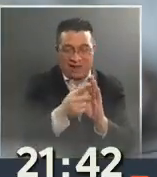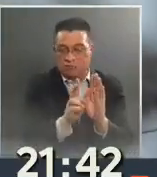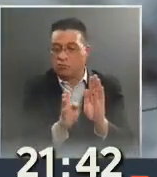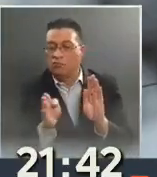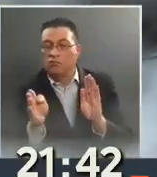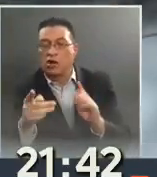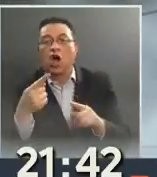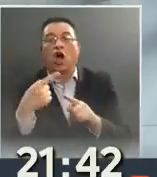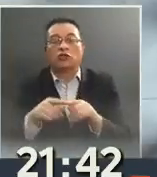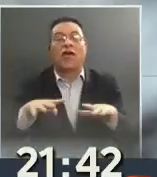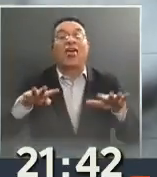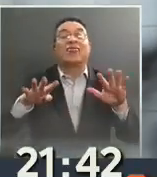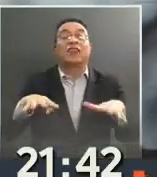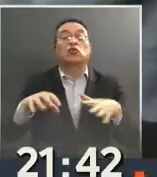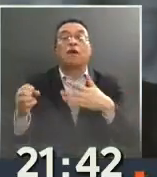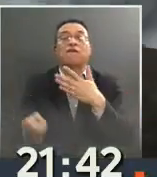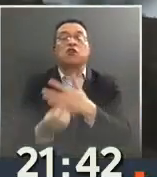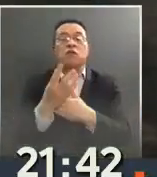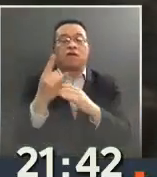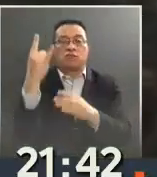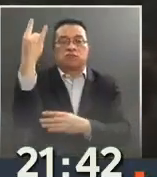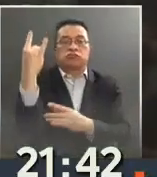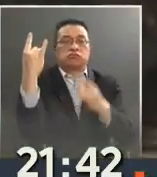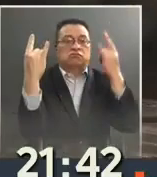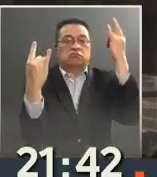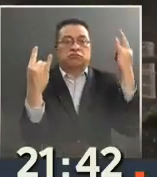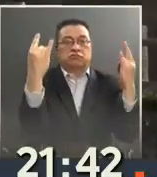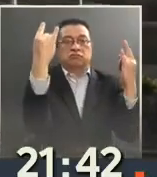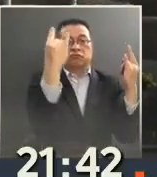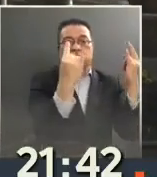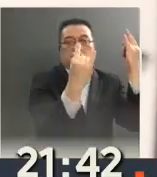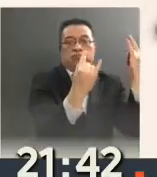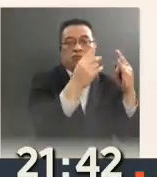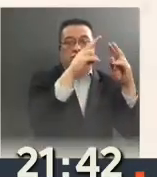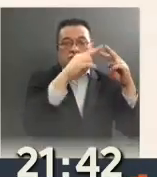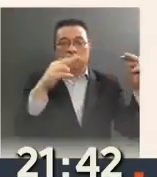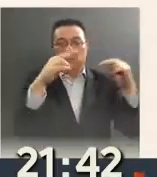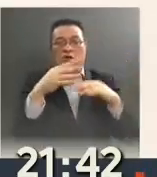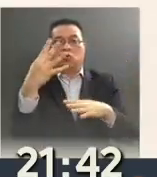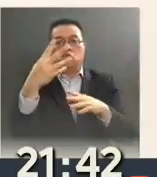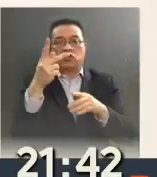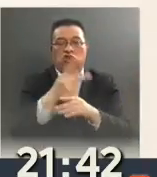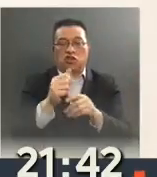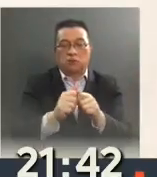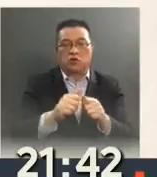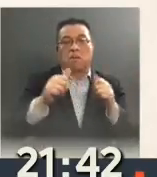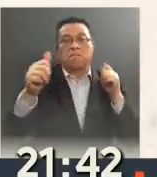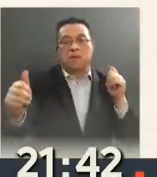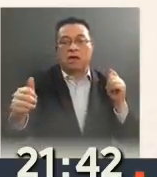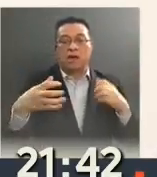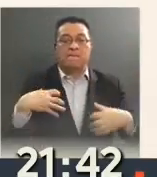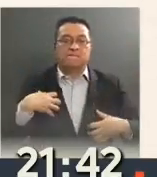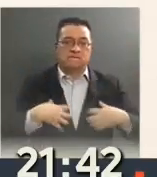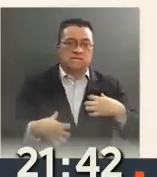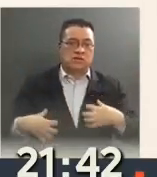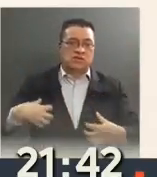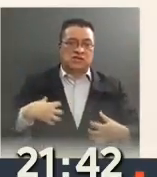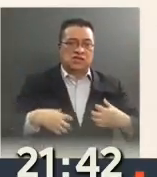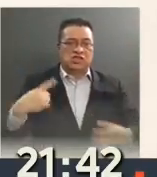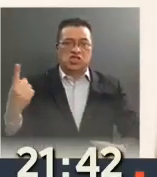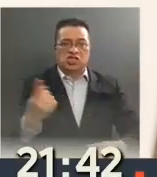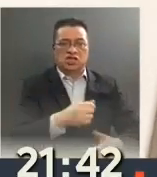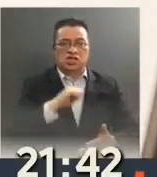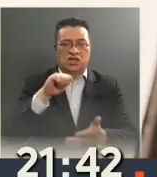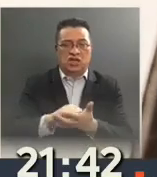incorporando 19 nuevas torres en su extensión, aumentando en casi 4 kilómetros su longitud. La molestia se ha hecho escuchar y